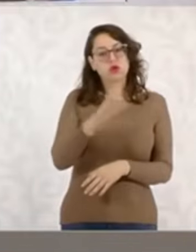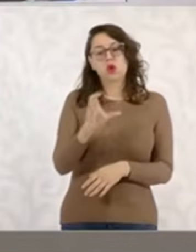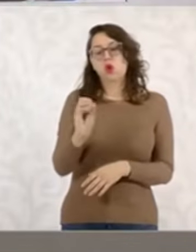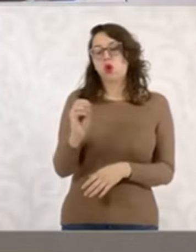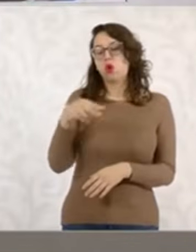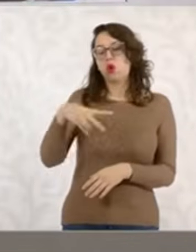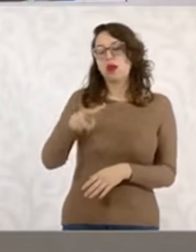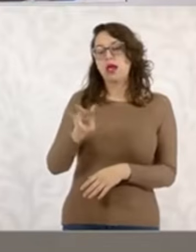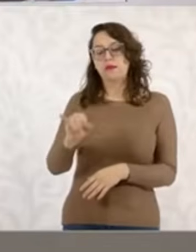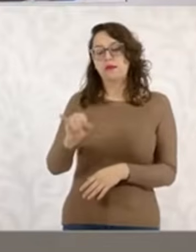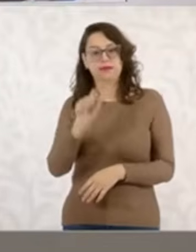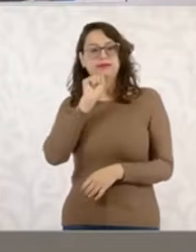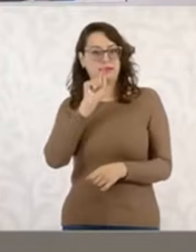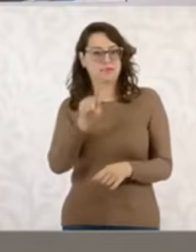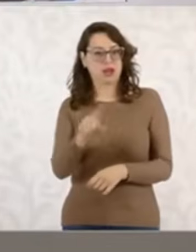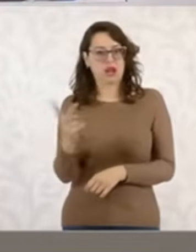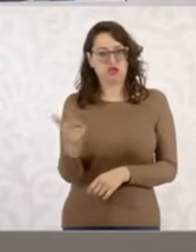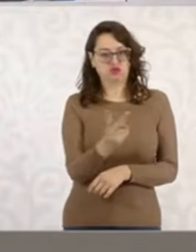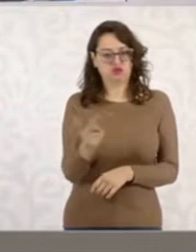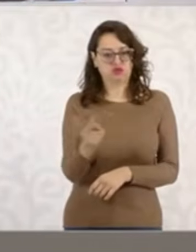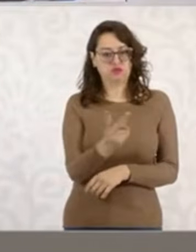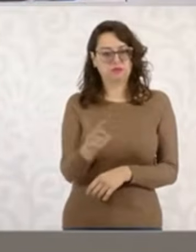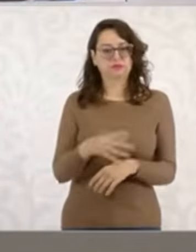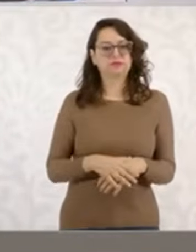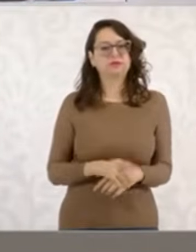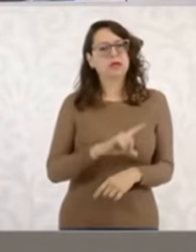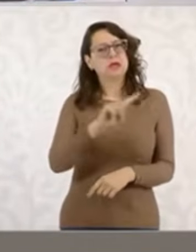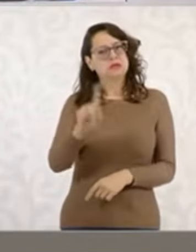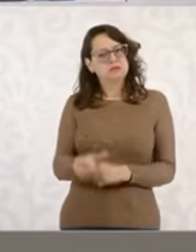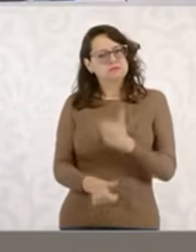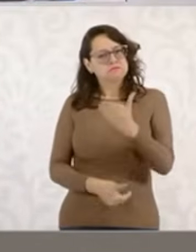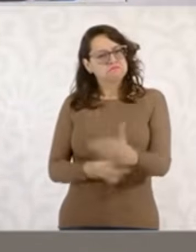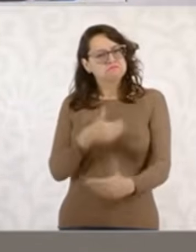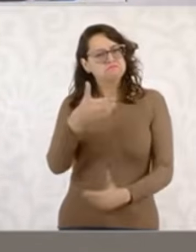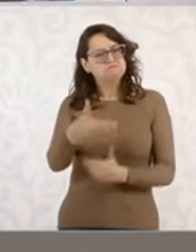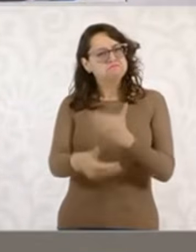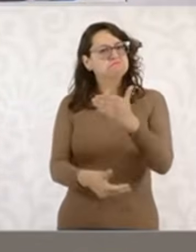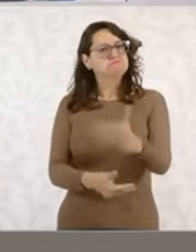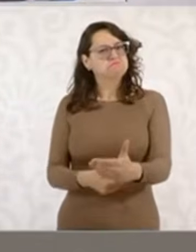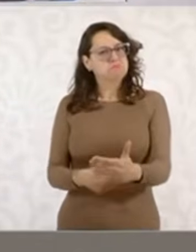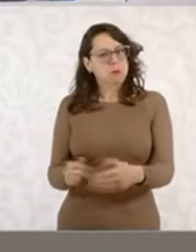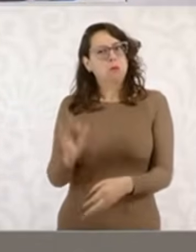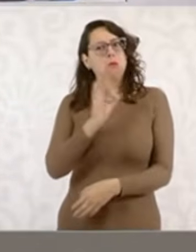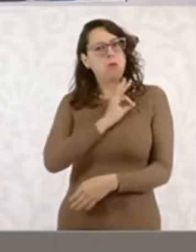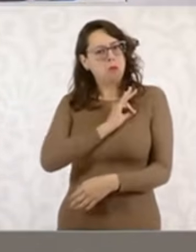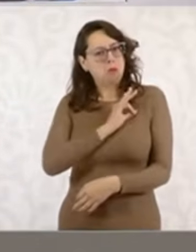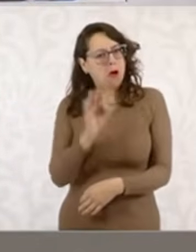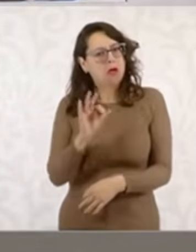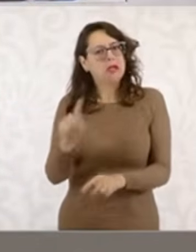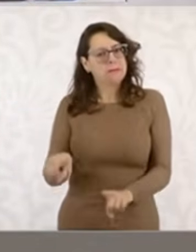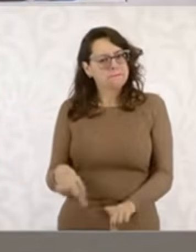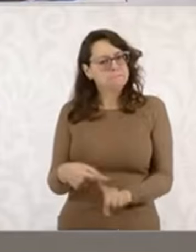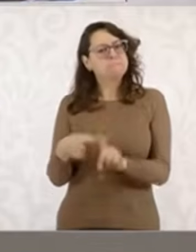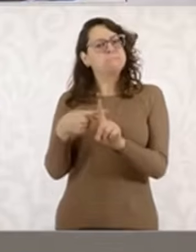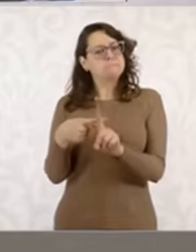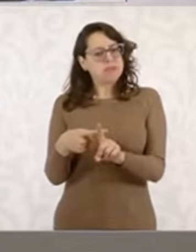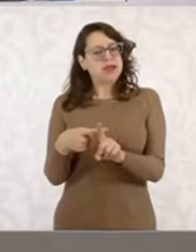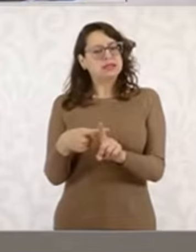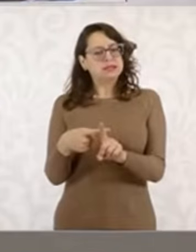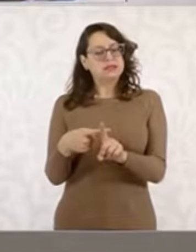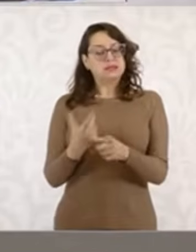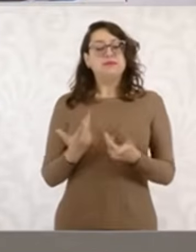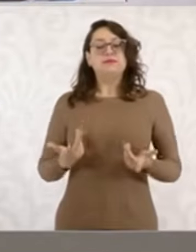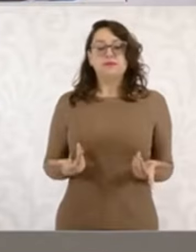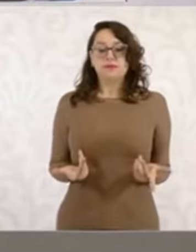Vivienda. Conforme fue pasando el tiempo, se fue consolidando el programa. Hoy el